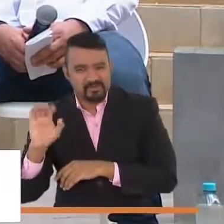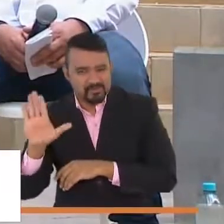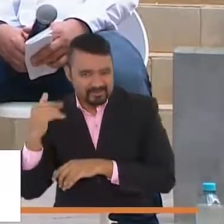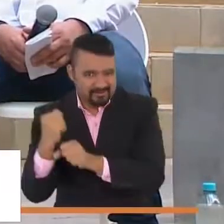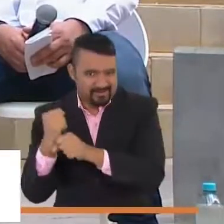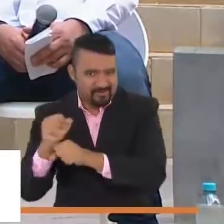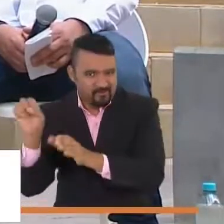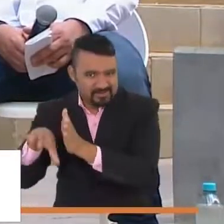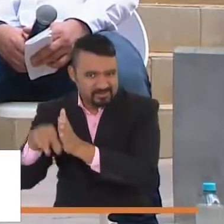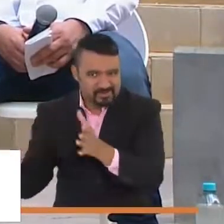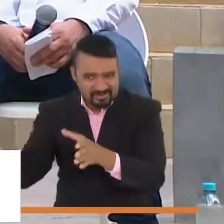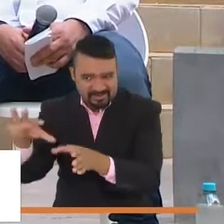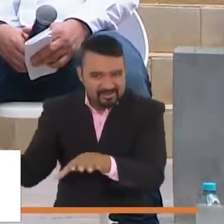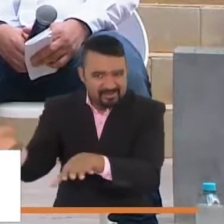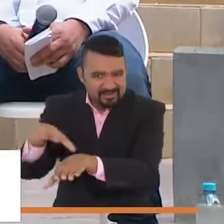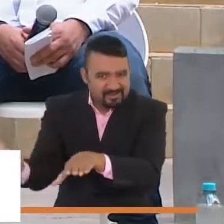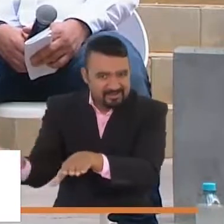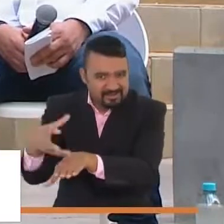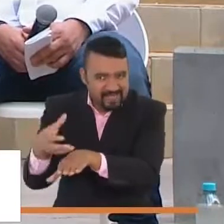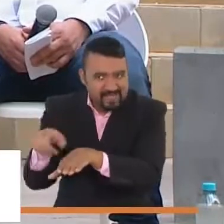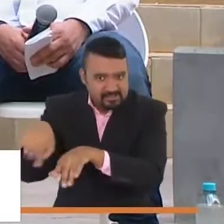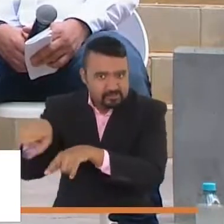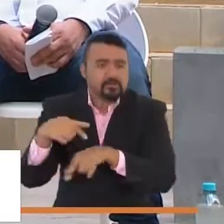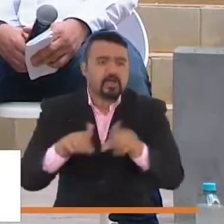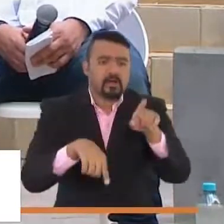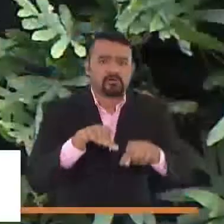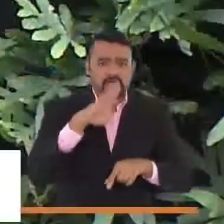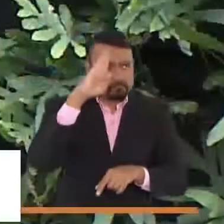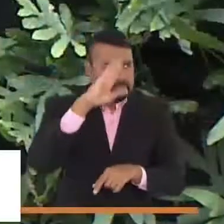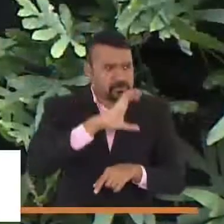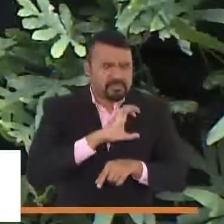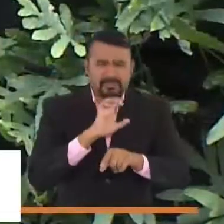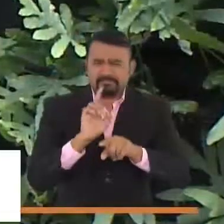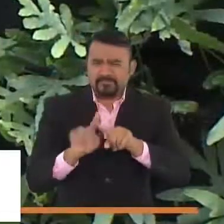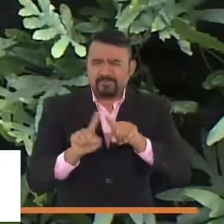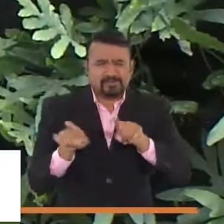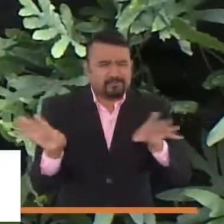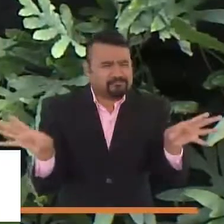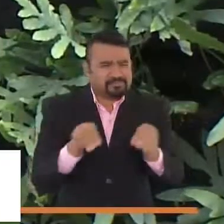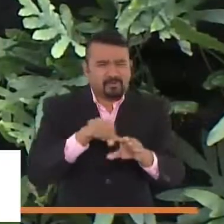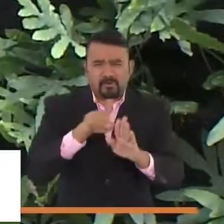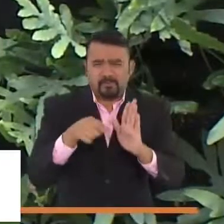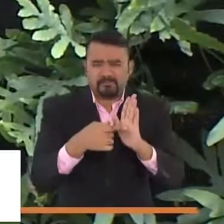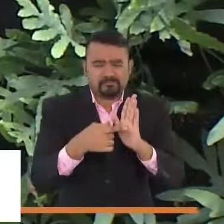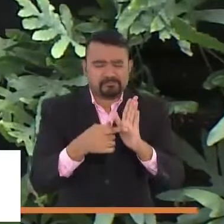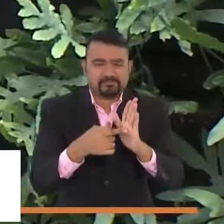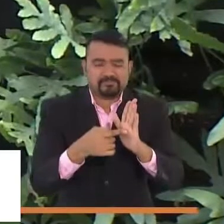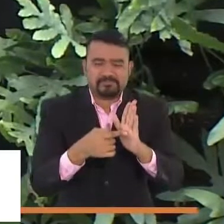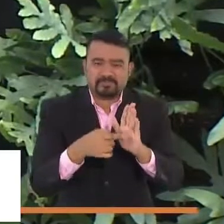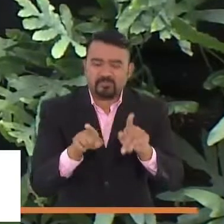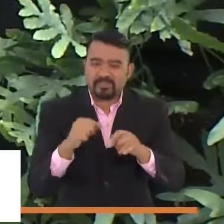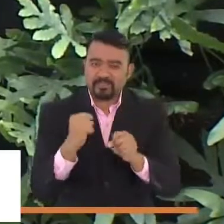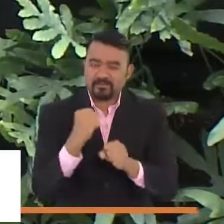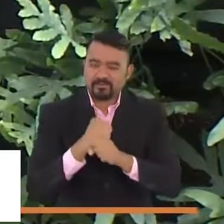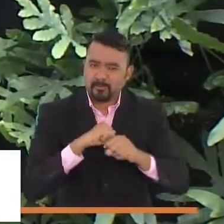Espacio Público, en fin, hemos hecho una familia de trabajo con el corazón para que este siga siendo el